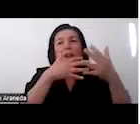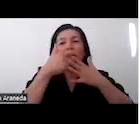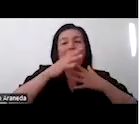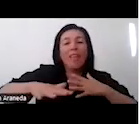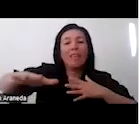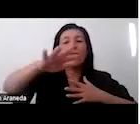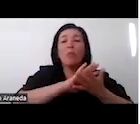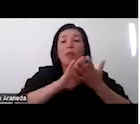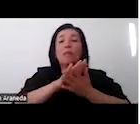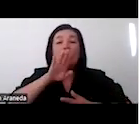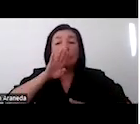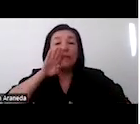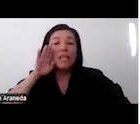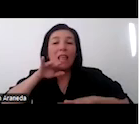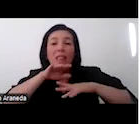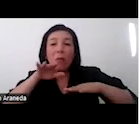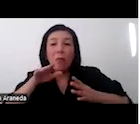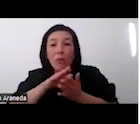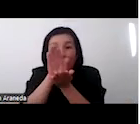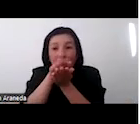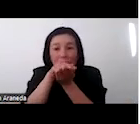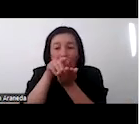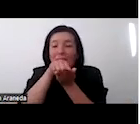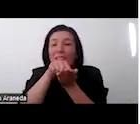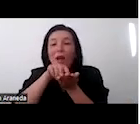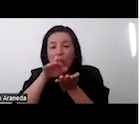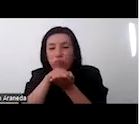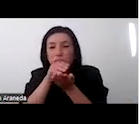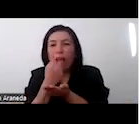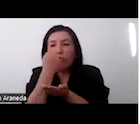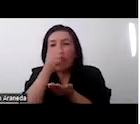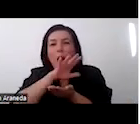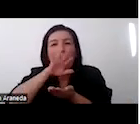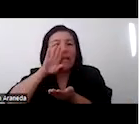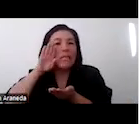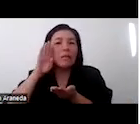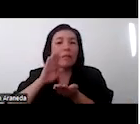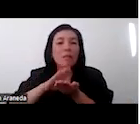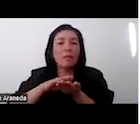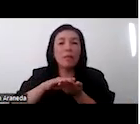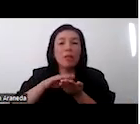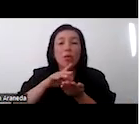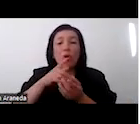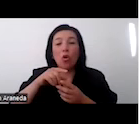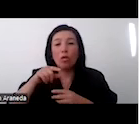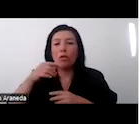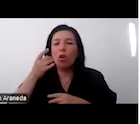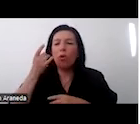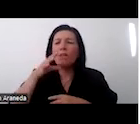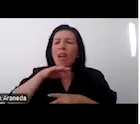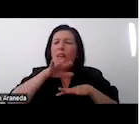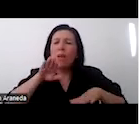como limpiezas del agua, como en el caso del chorito de agua dulce, un indicador de buen agua, como en la páncora